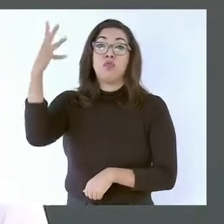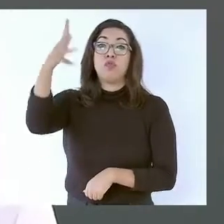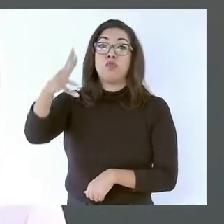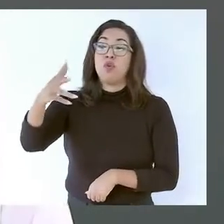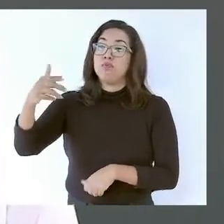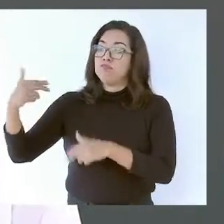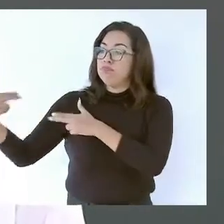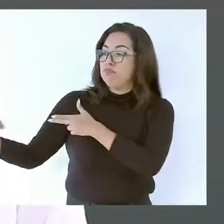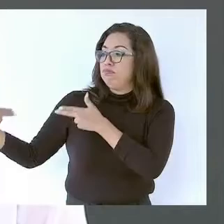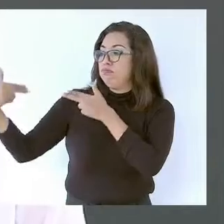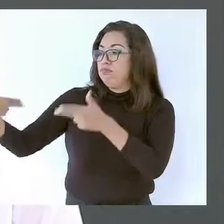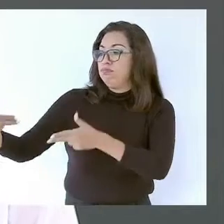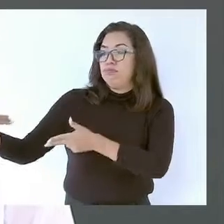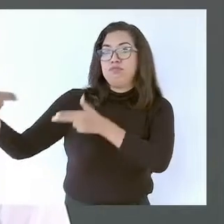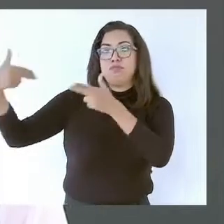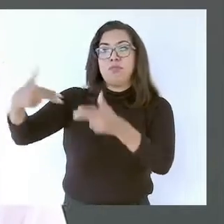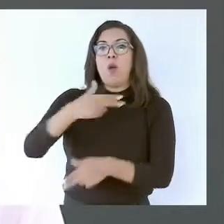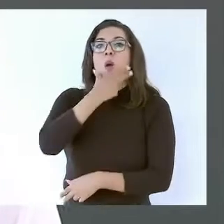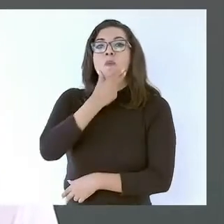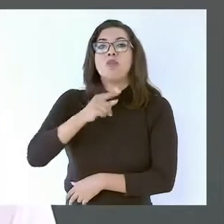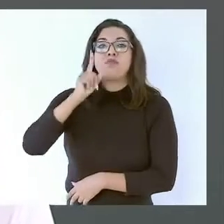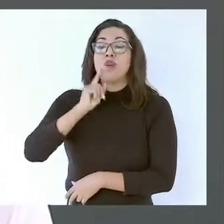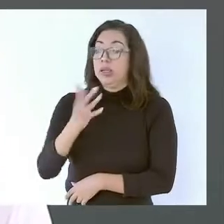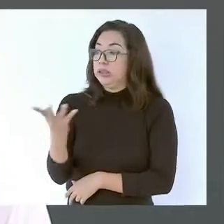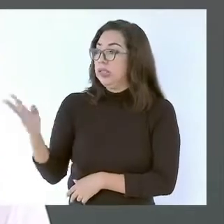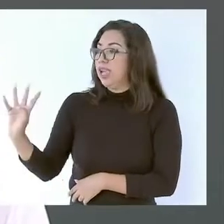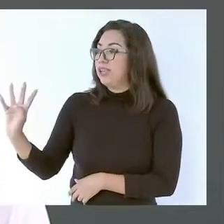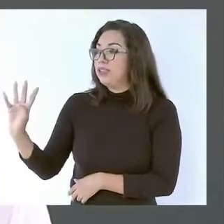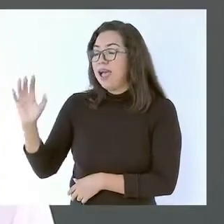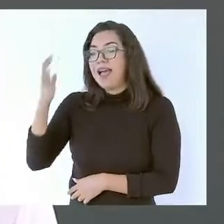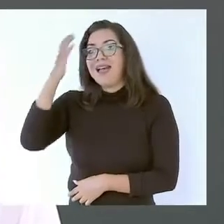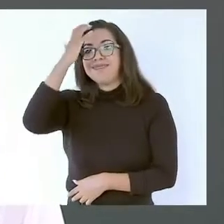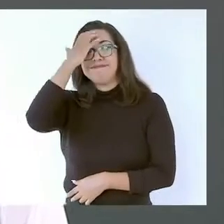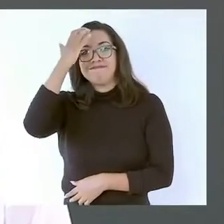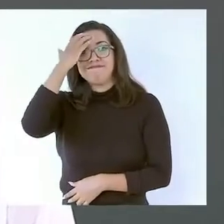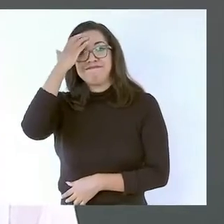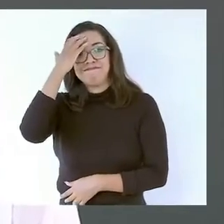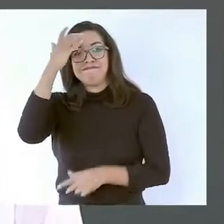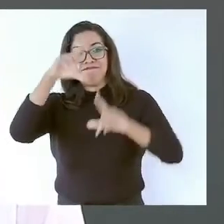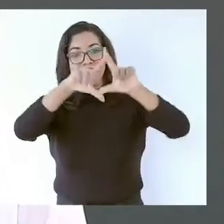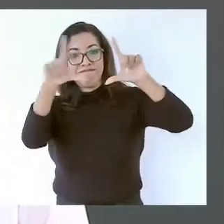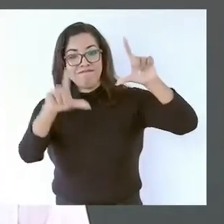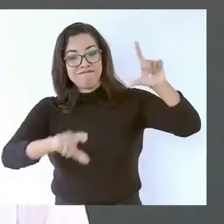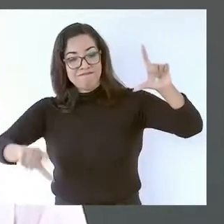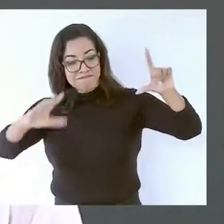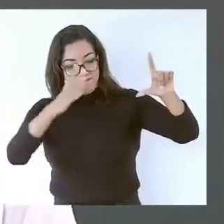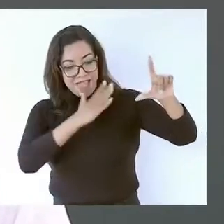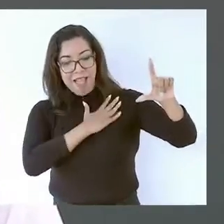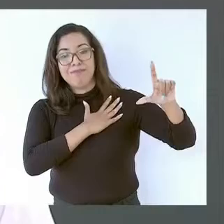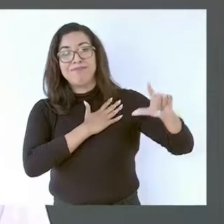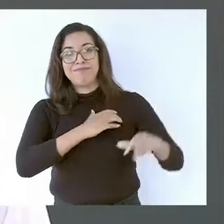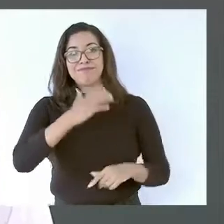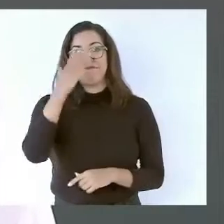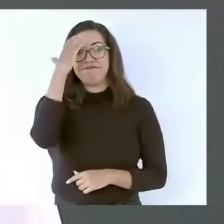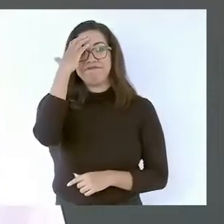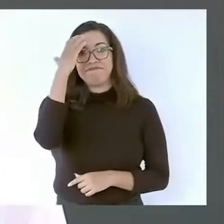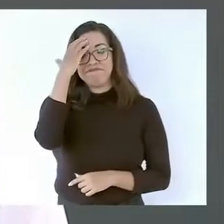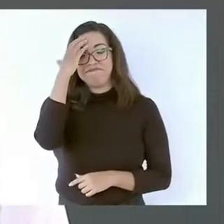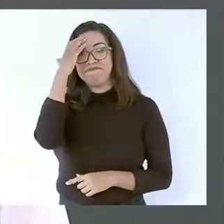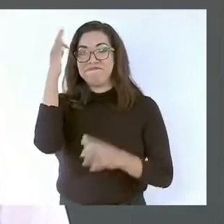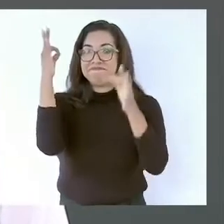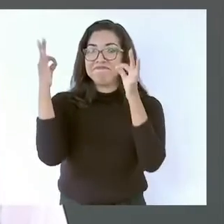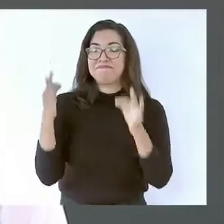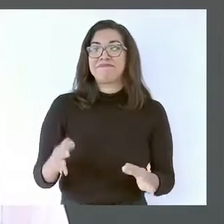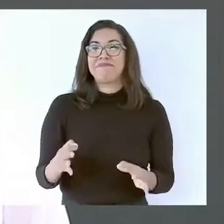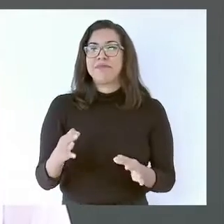de mexicanas y mexicanos conozcan y amen a su país. Sigamos trabajando como